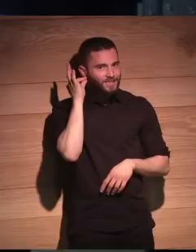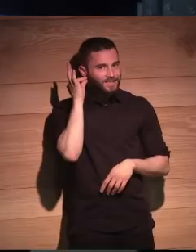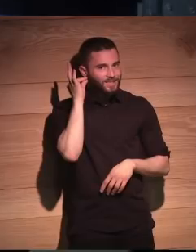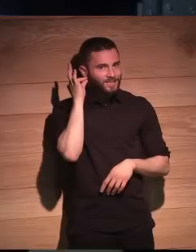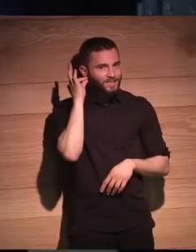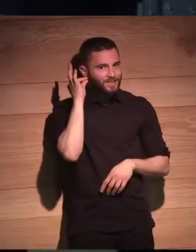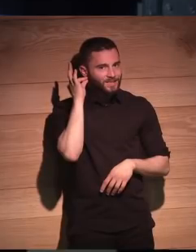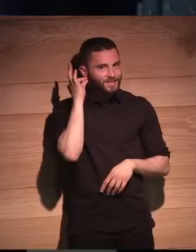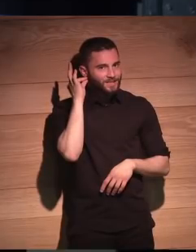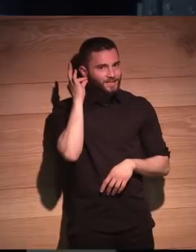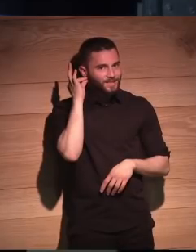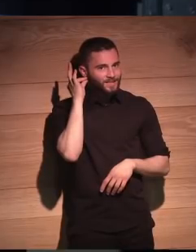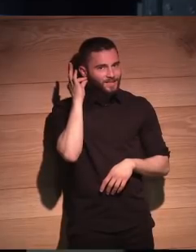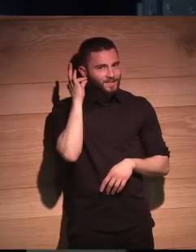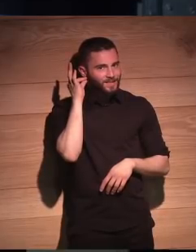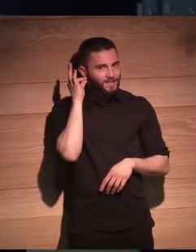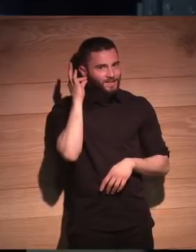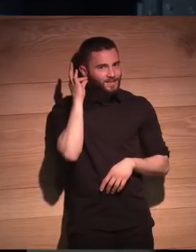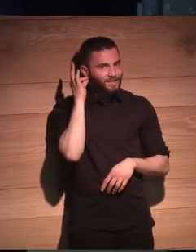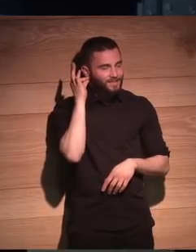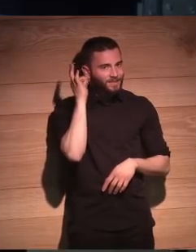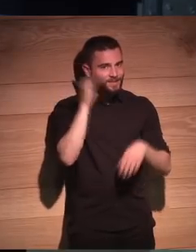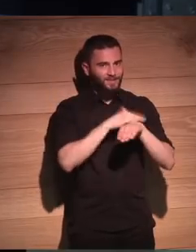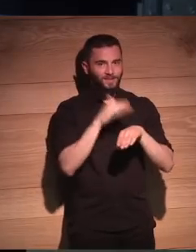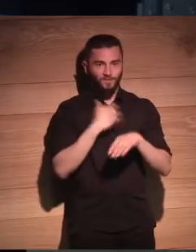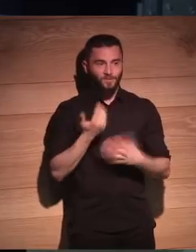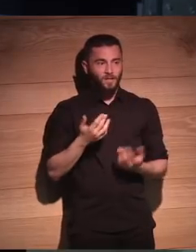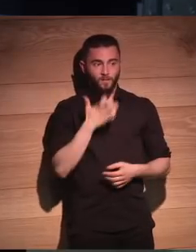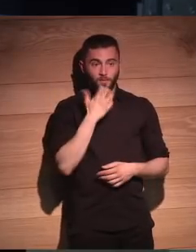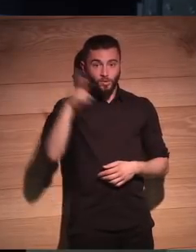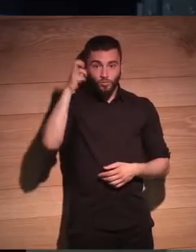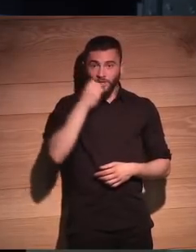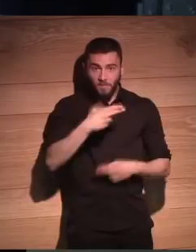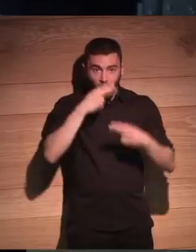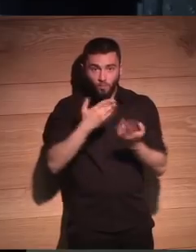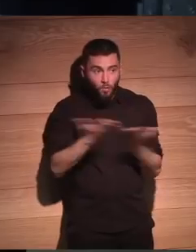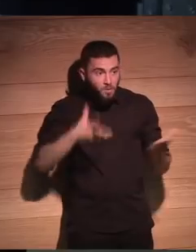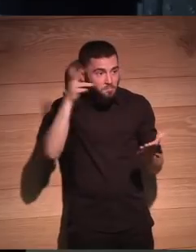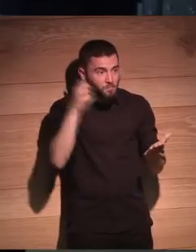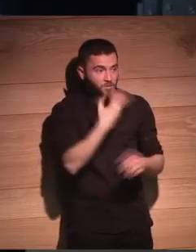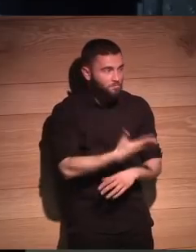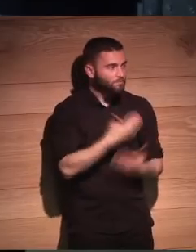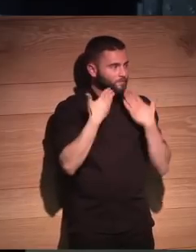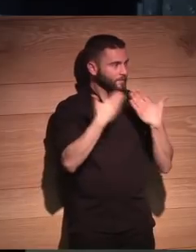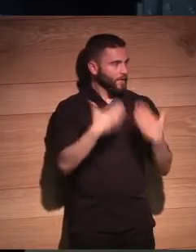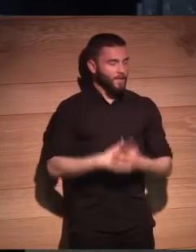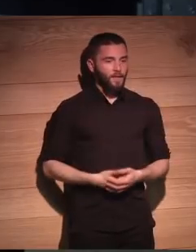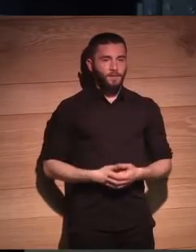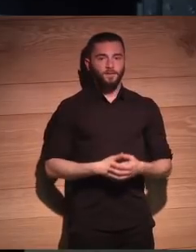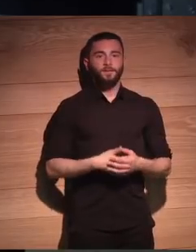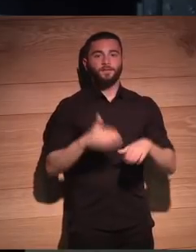me gusta. ¿Se me oye bien? ¿Sí? Vale. Querido público, ¿escuchamos bien, Anne? Sí, ¿verdad? Gracias. Catwoman,